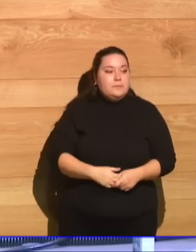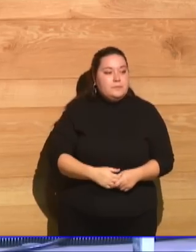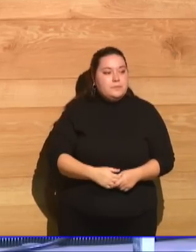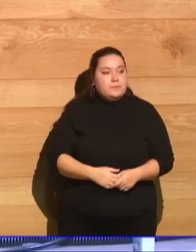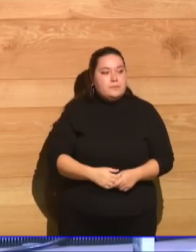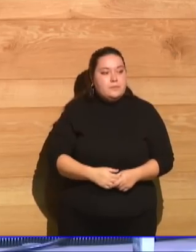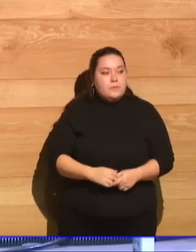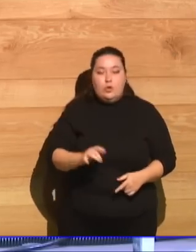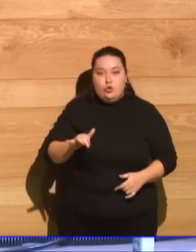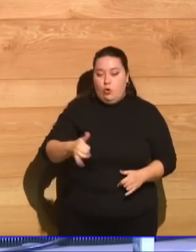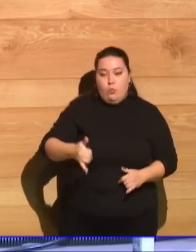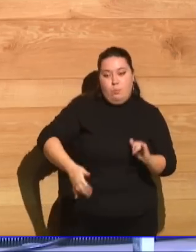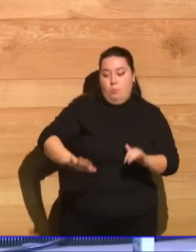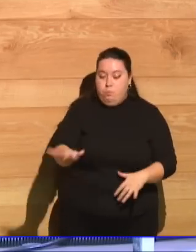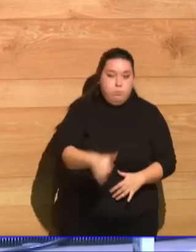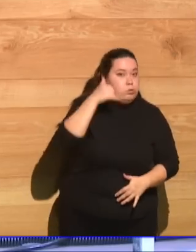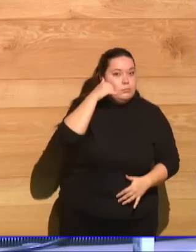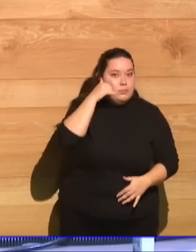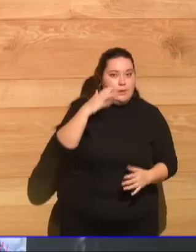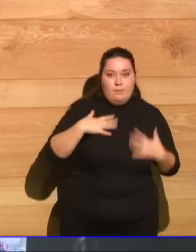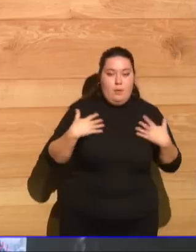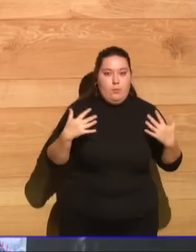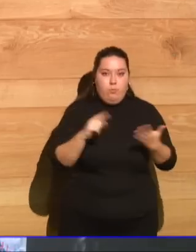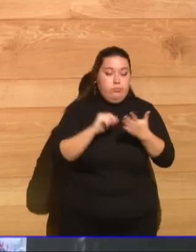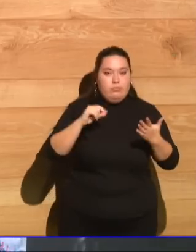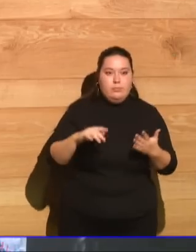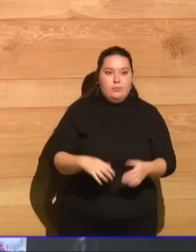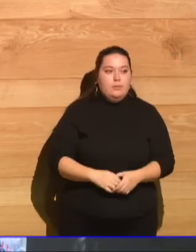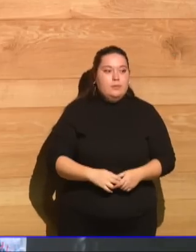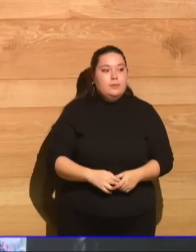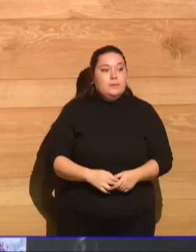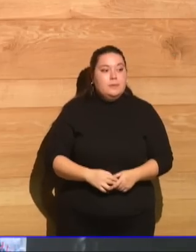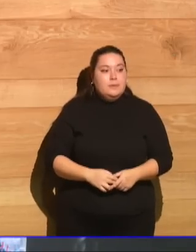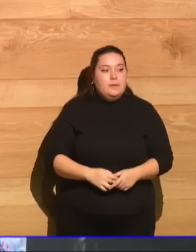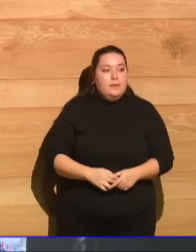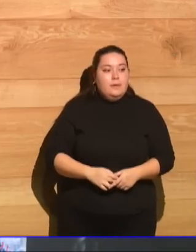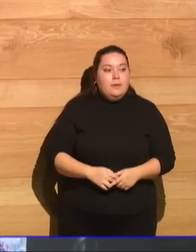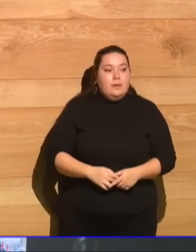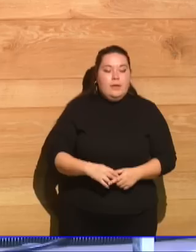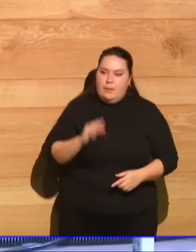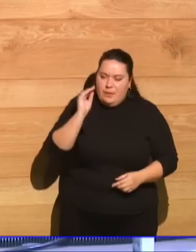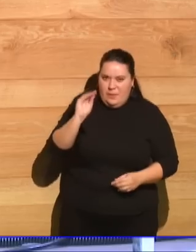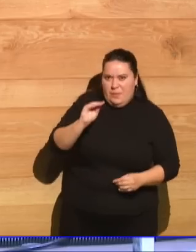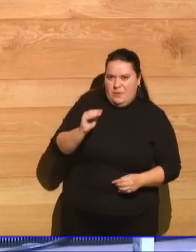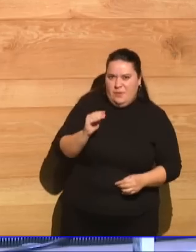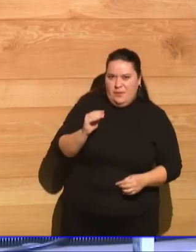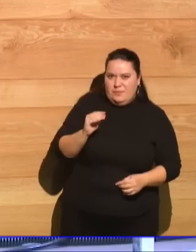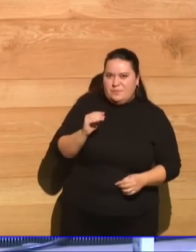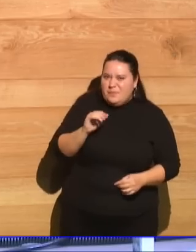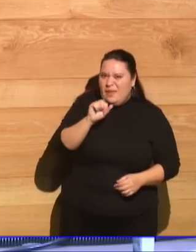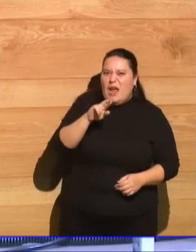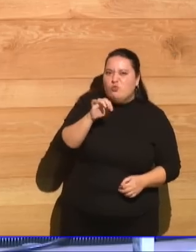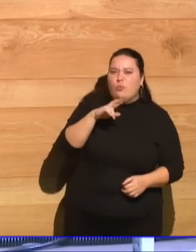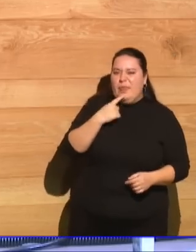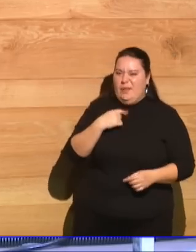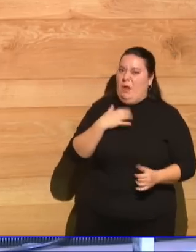acaso. Además lo coge al primer timbrazo. Sí, sí. Es increíble. Y también lo hago por si acaso. Y le pregunto, oye, me ha dicho Arturo, me ha